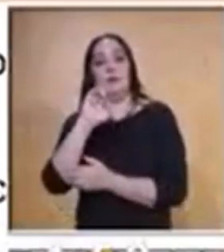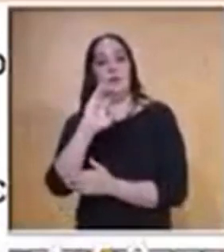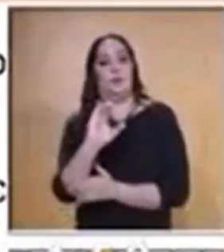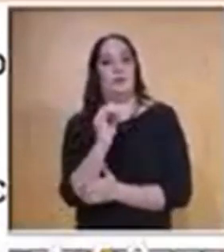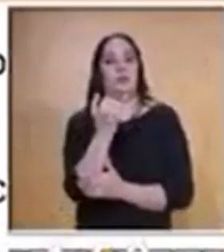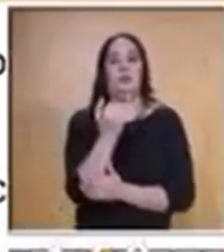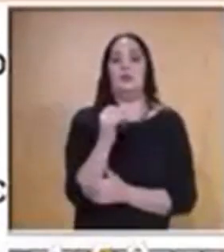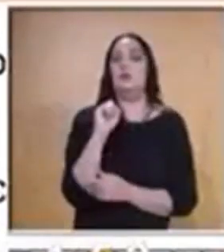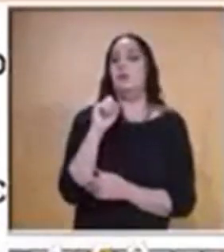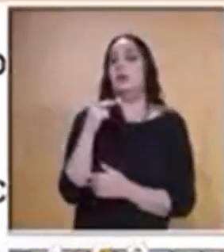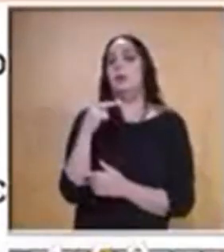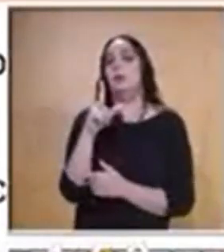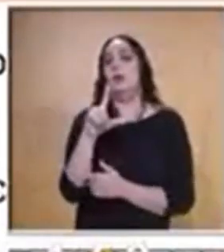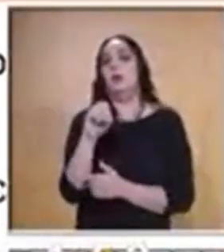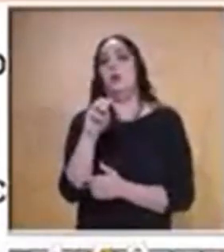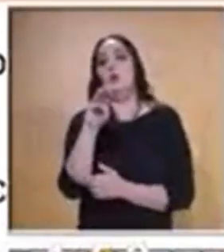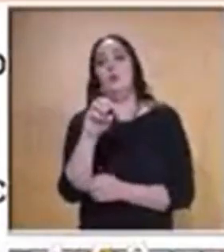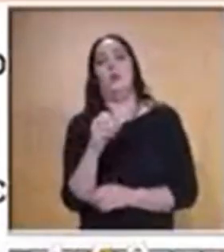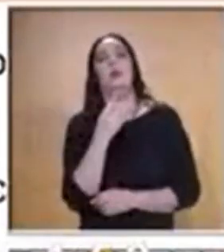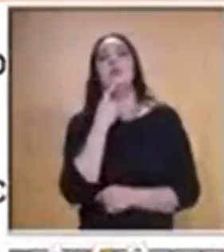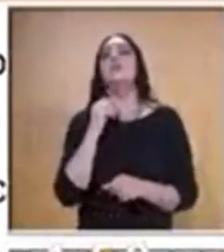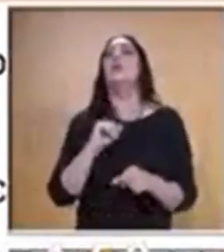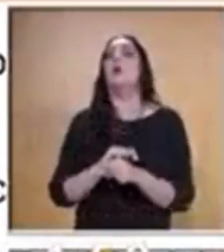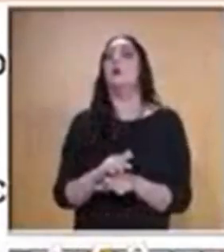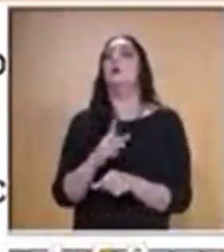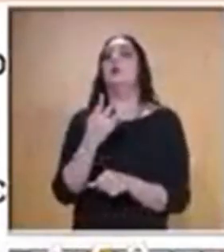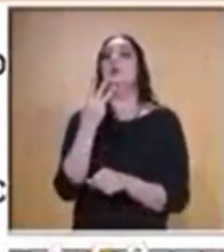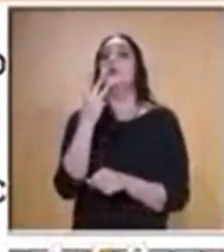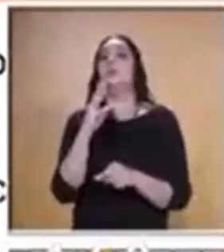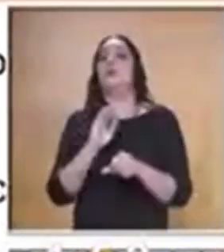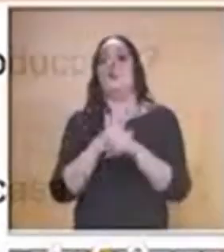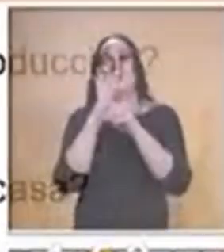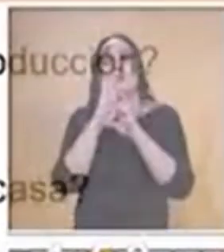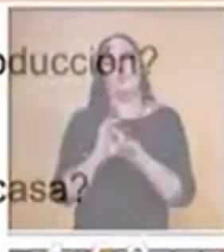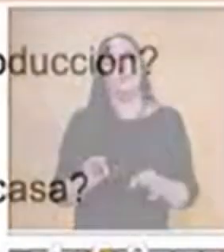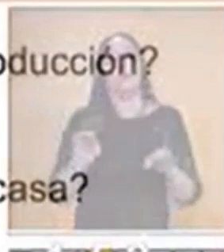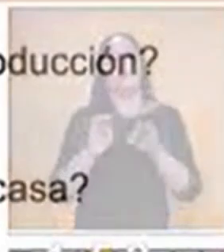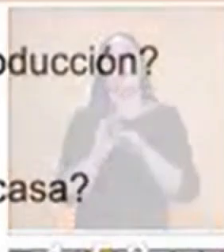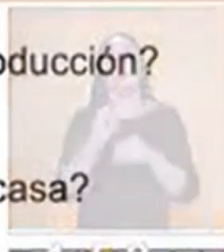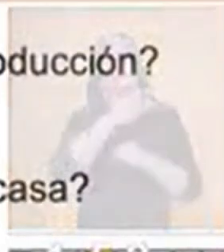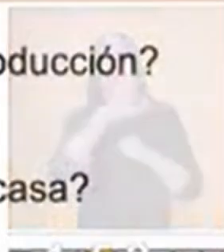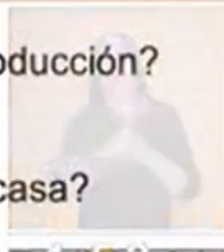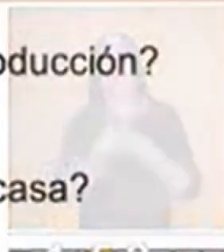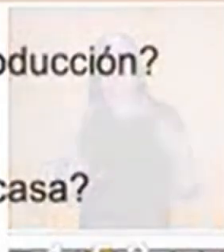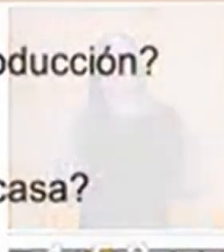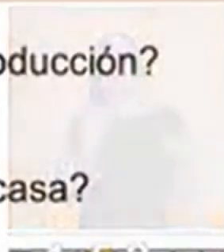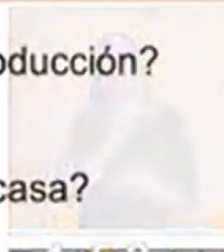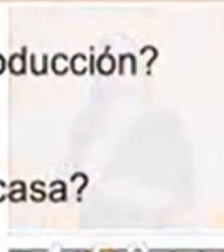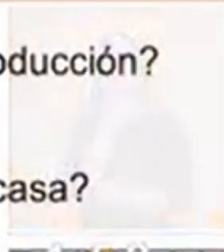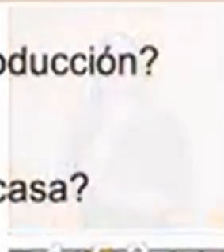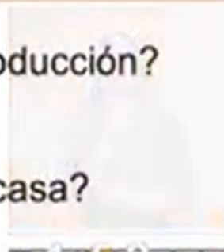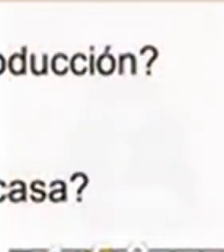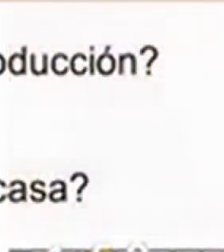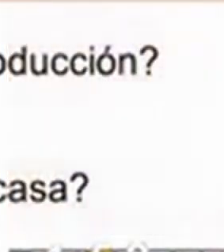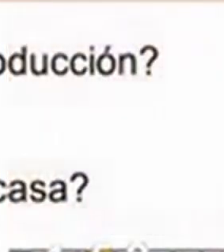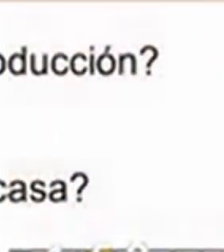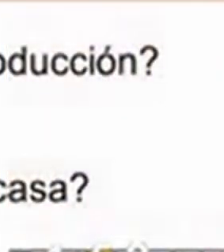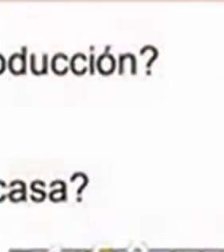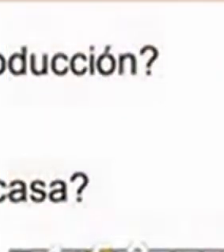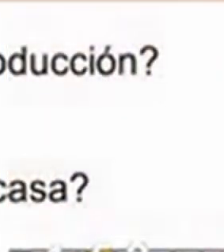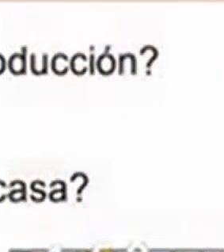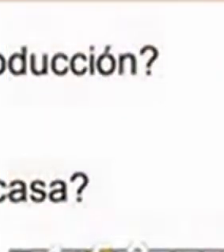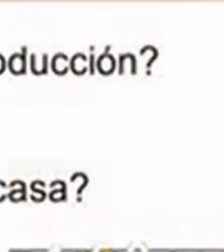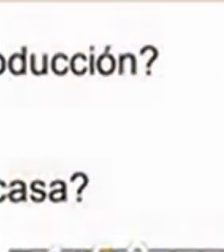pide los tres principales países productores. También tenemos las preguntas: ¿en cuál de los anteriores